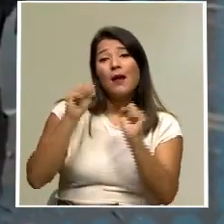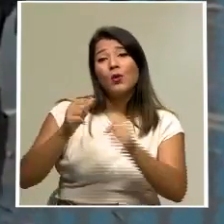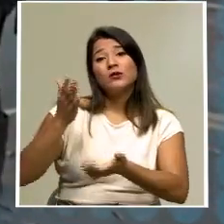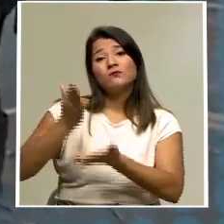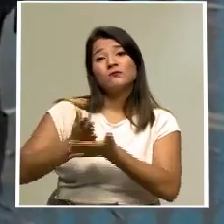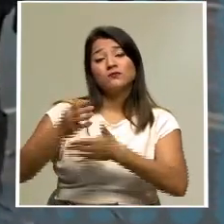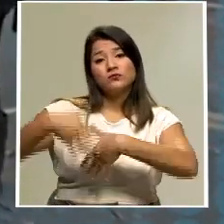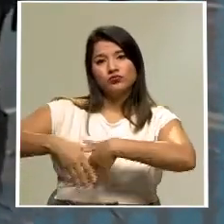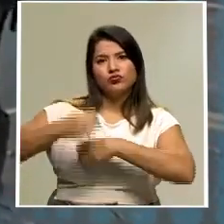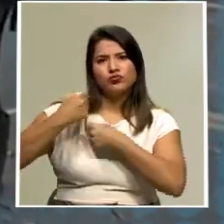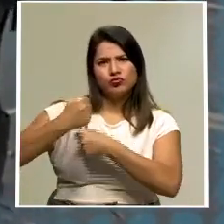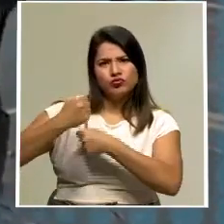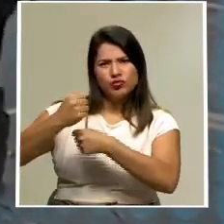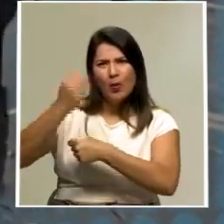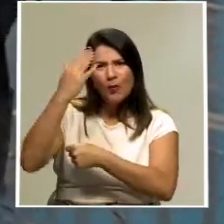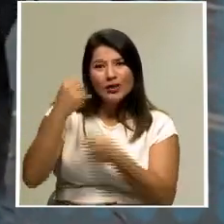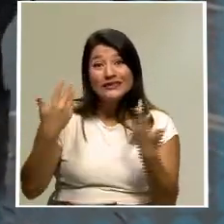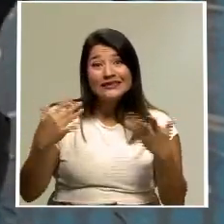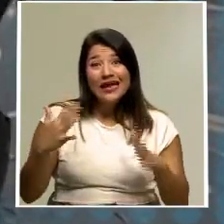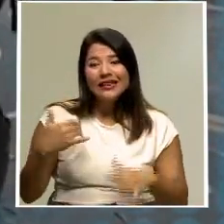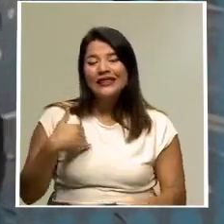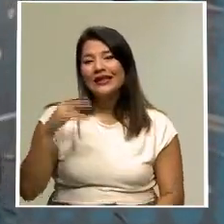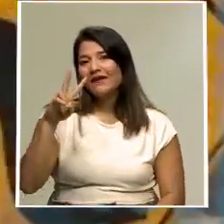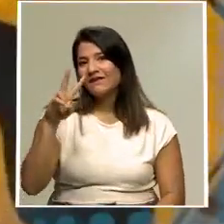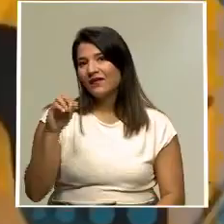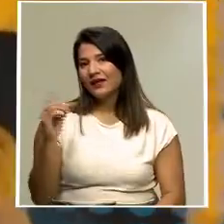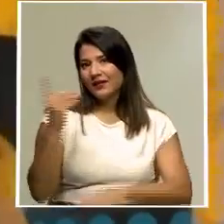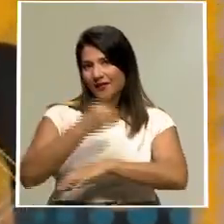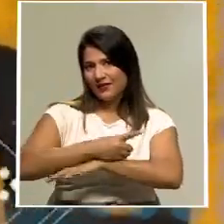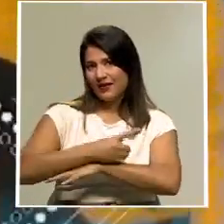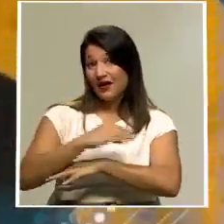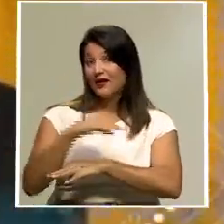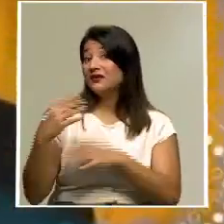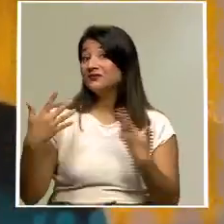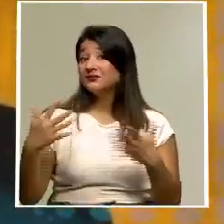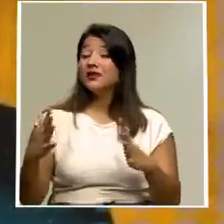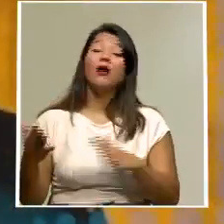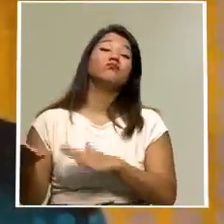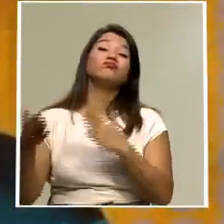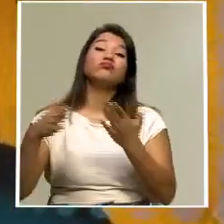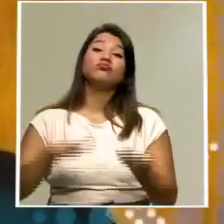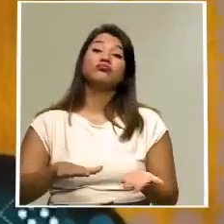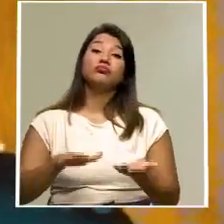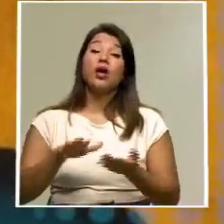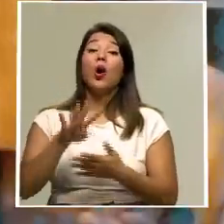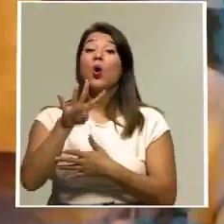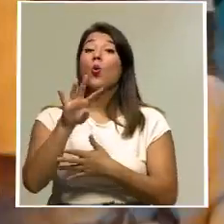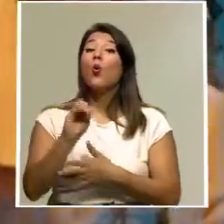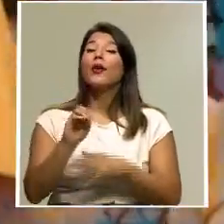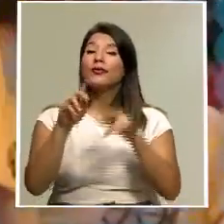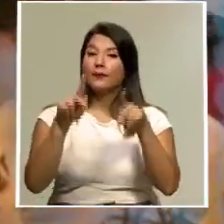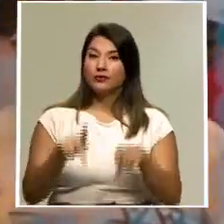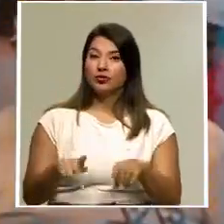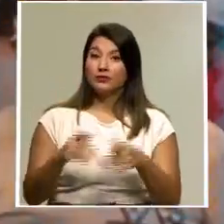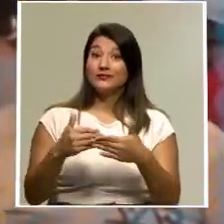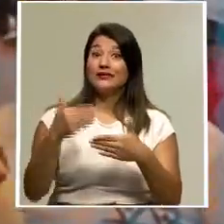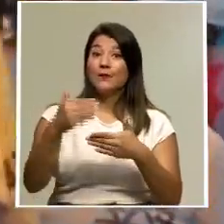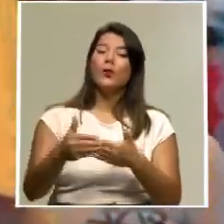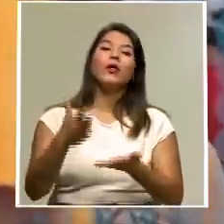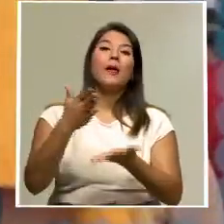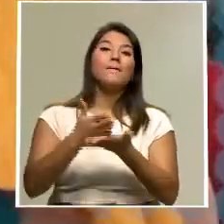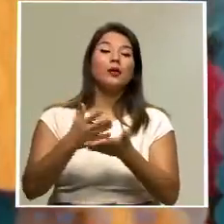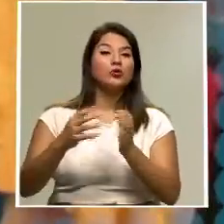de las manifestaciones que ya tienen 20 días y han provocado la muerte de 40 personas. Al regresar